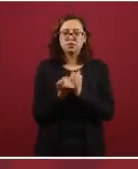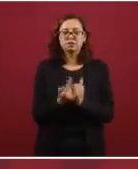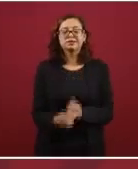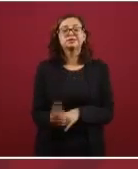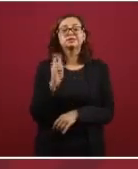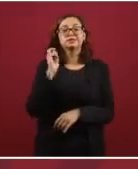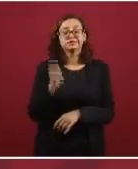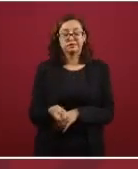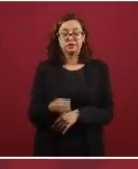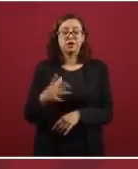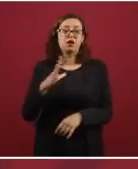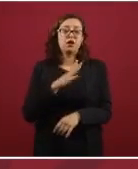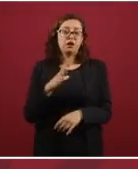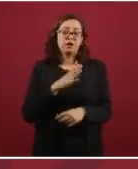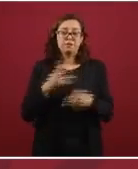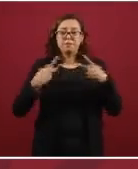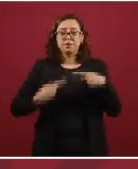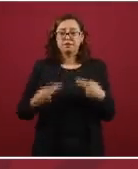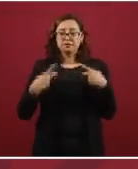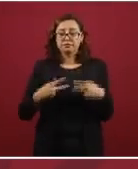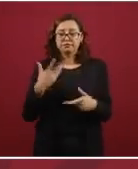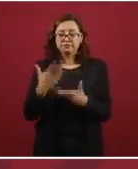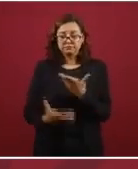personas que proponen